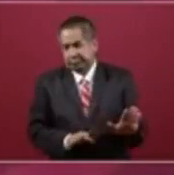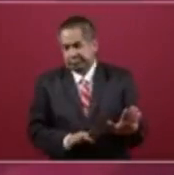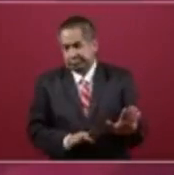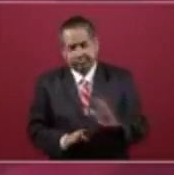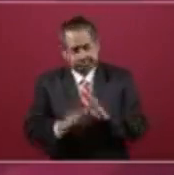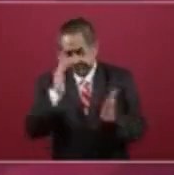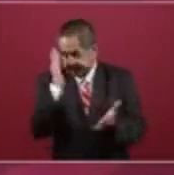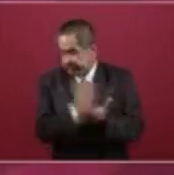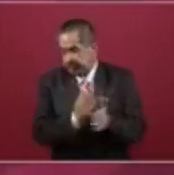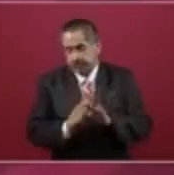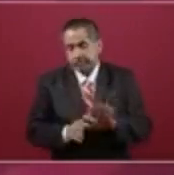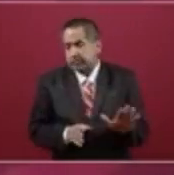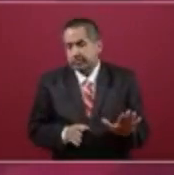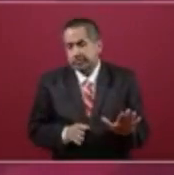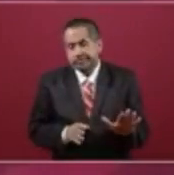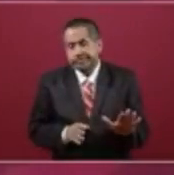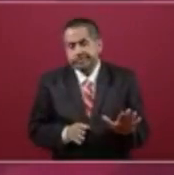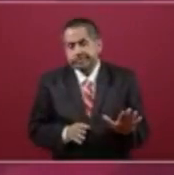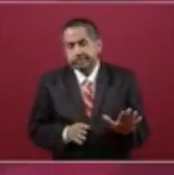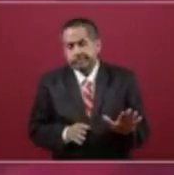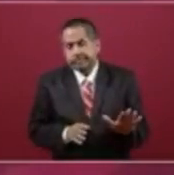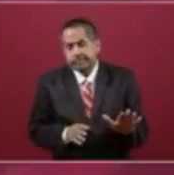se acabó.